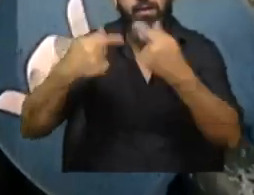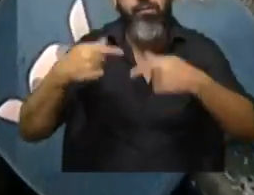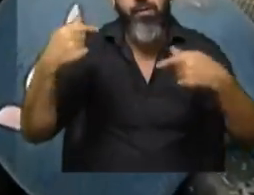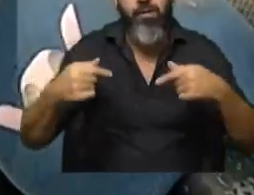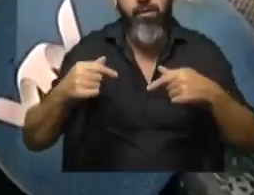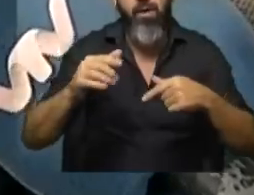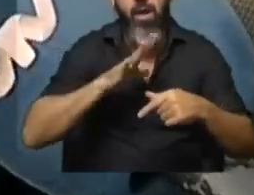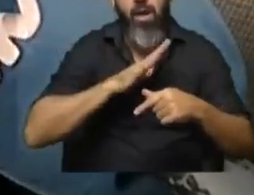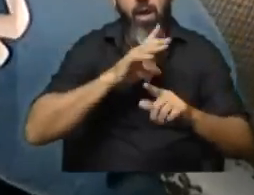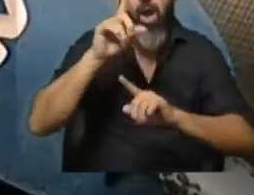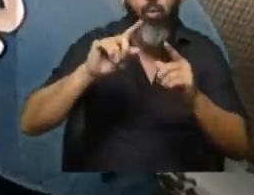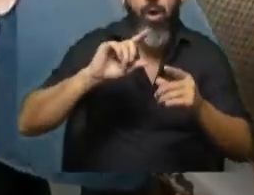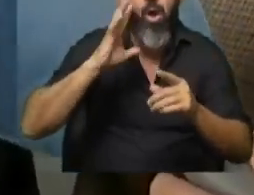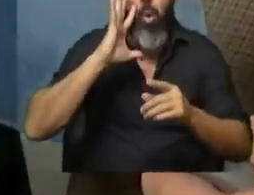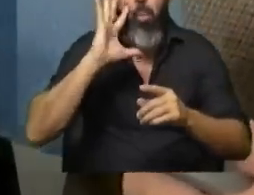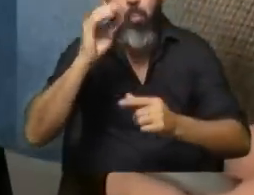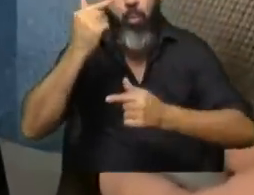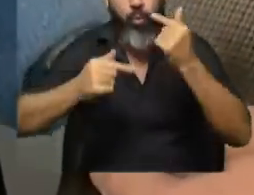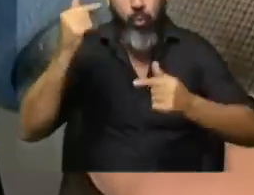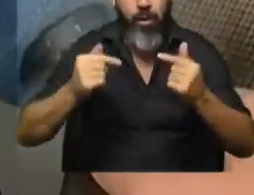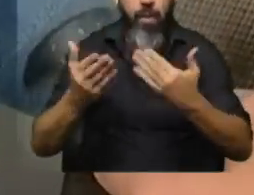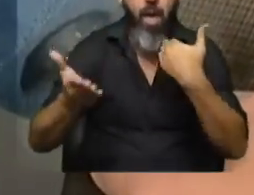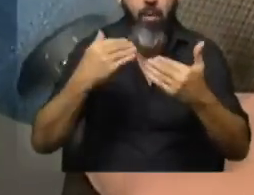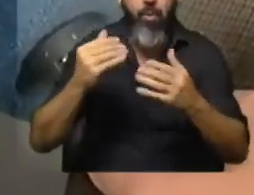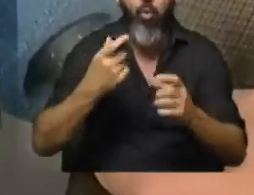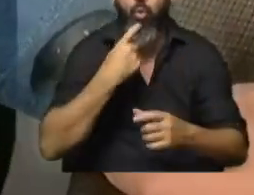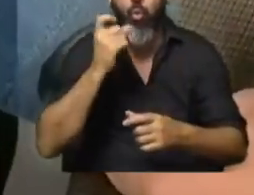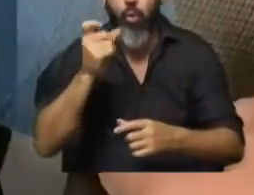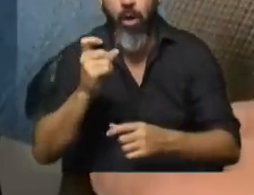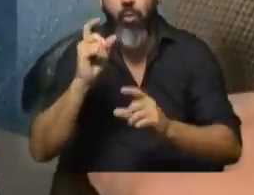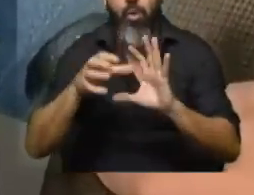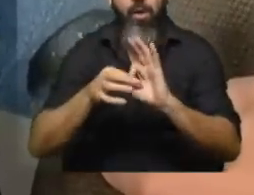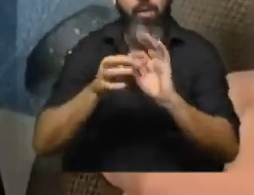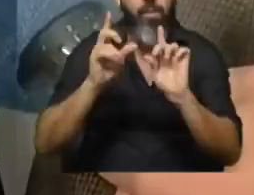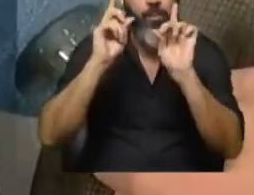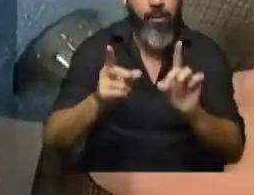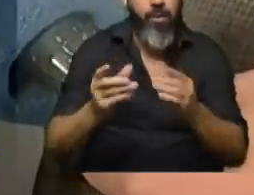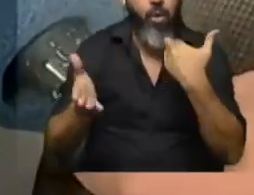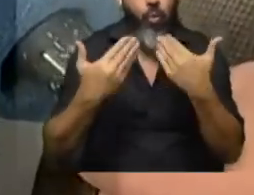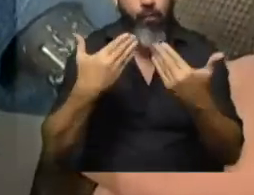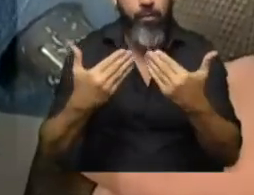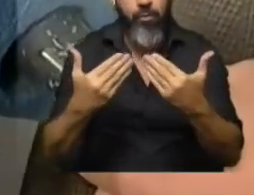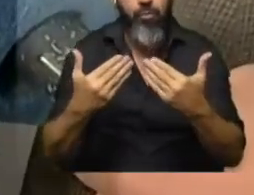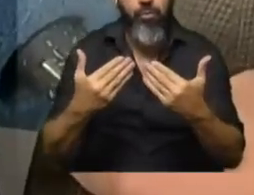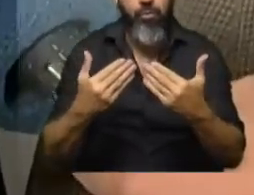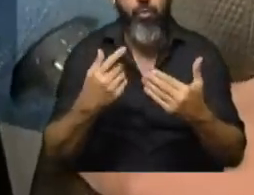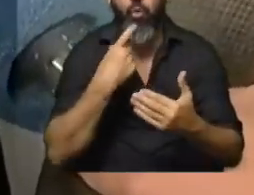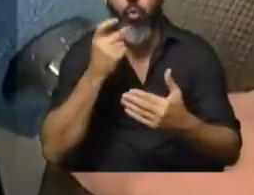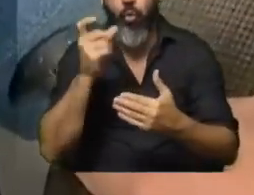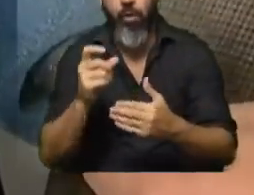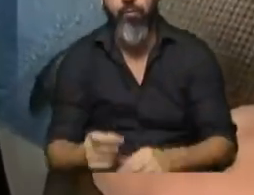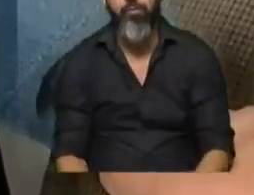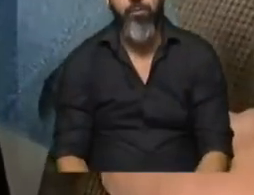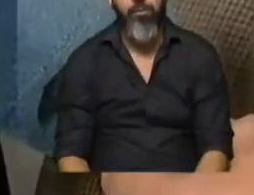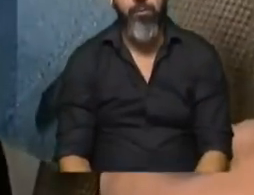hay un menú de opciones como lo conversamos Hace unos días con el partido y el partido independiente lo conversó con con el partido Colorado